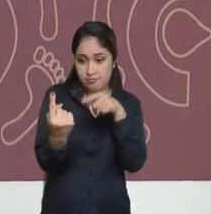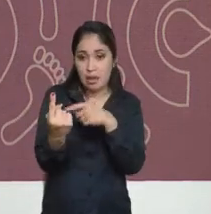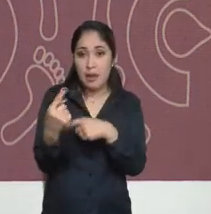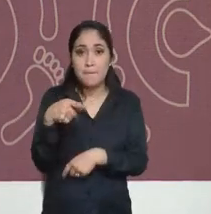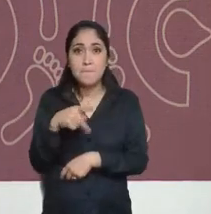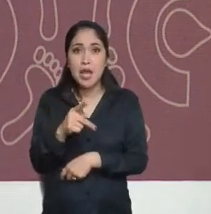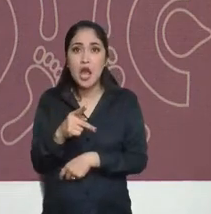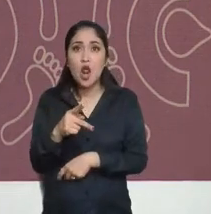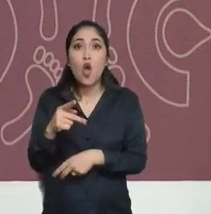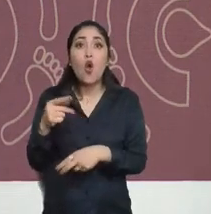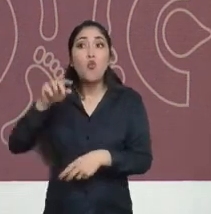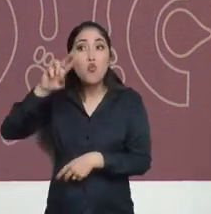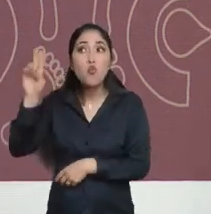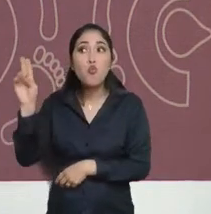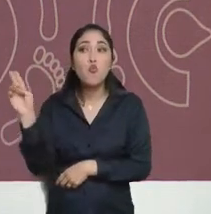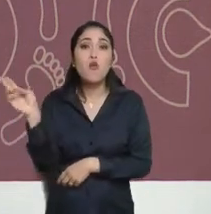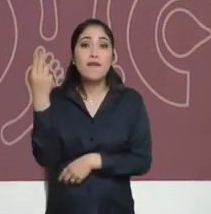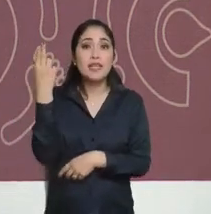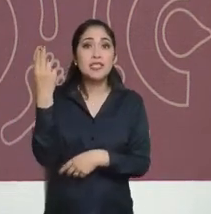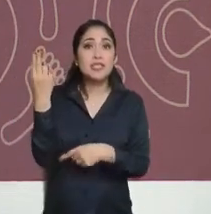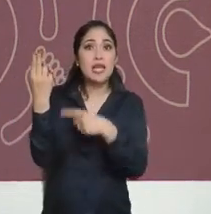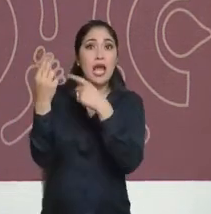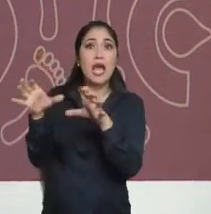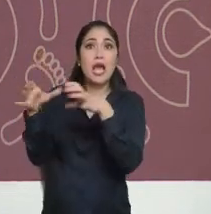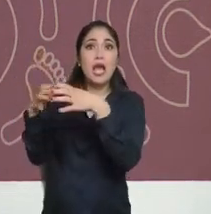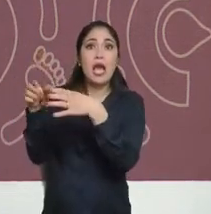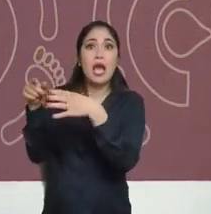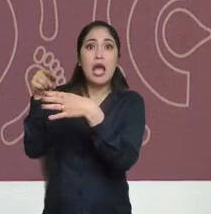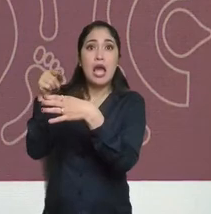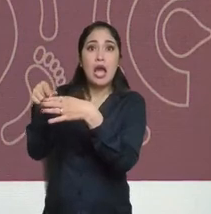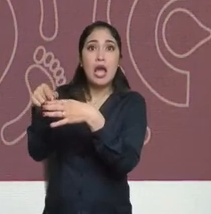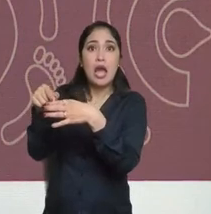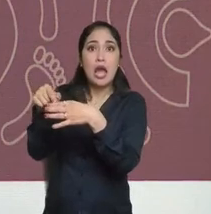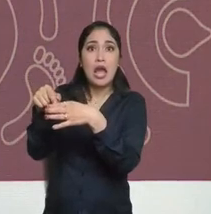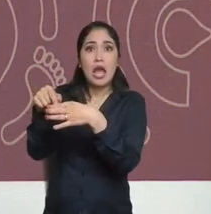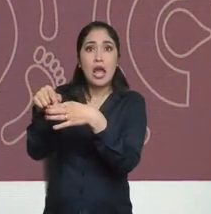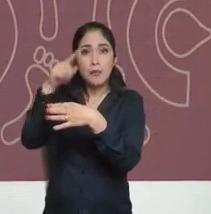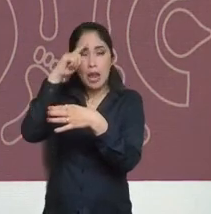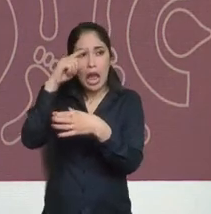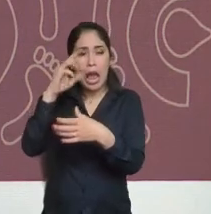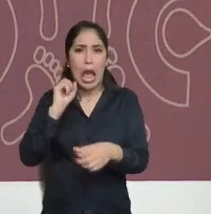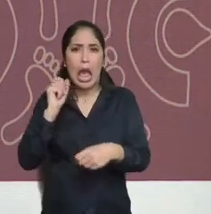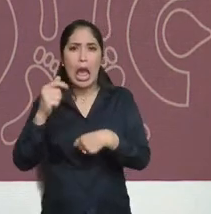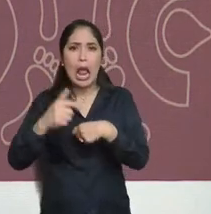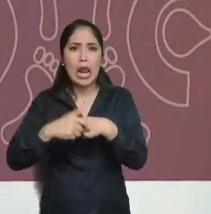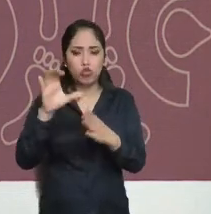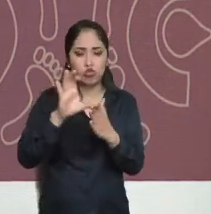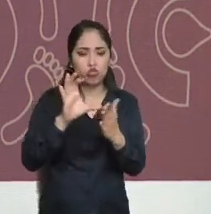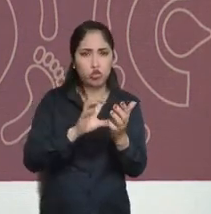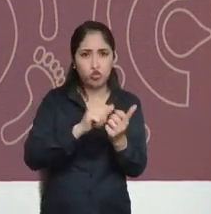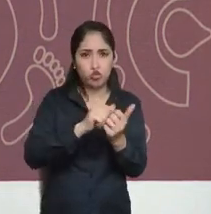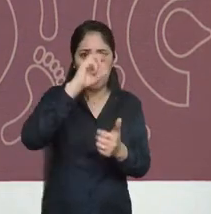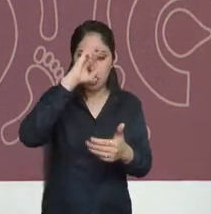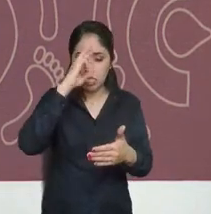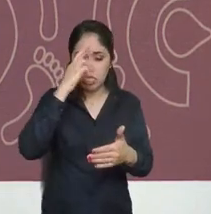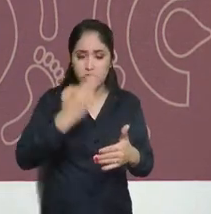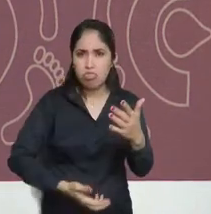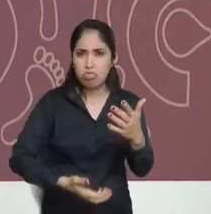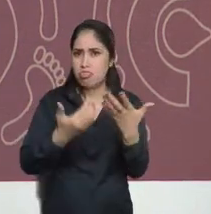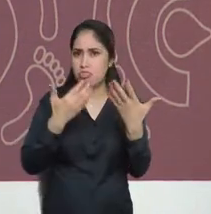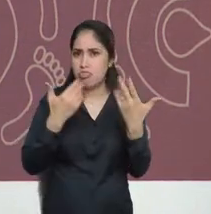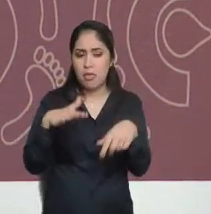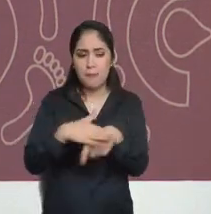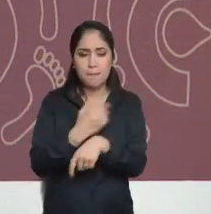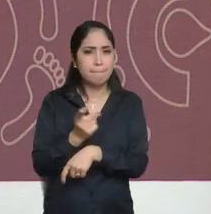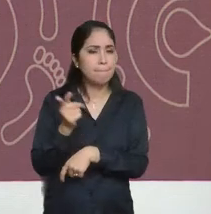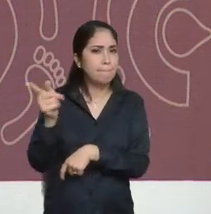como persona moral, no ha promovido ningún mecanismo de defensa constitucional porque no tiene legitimación para acudir al